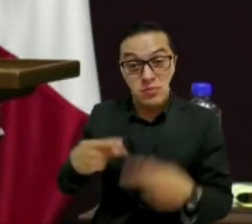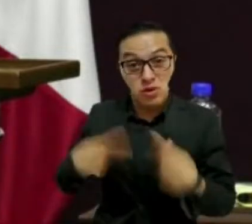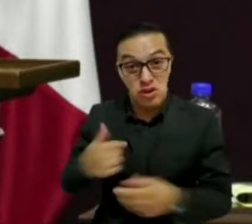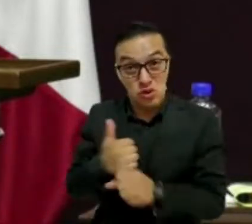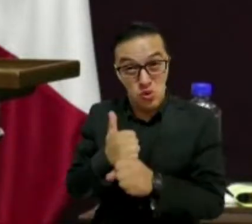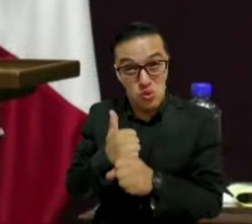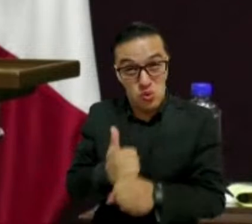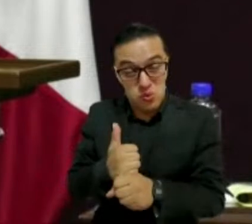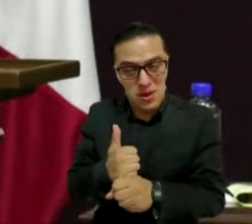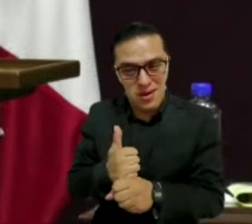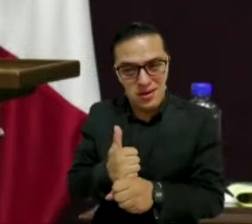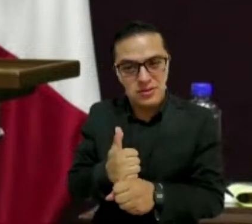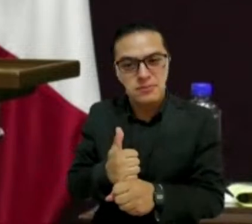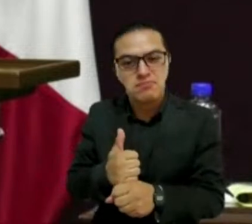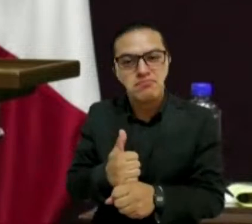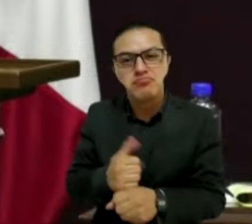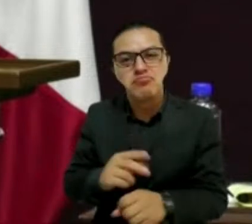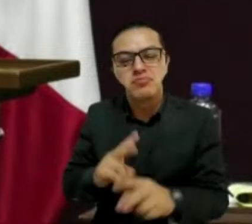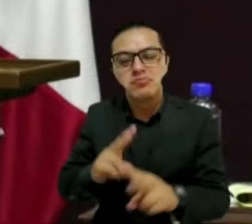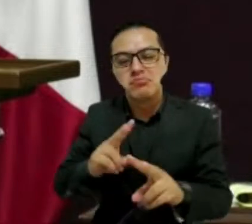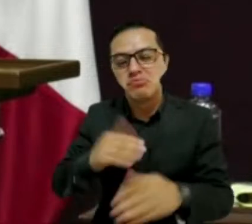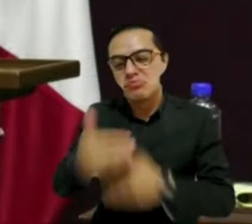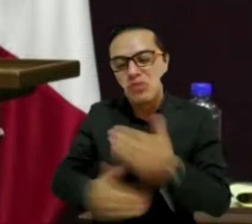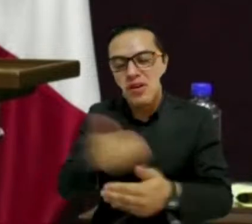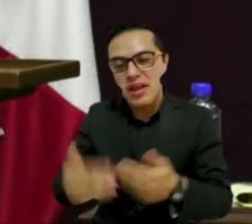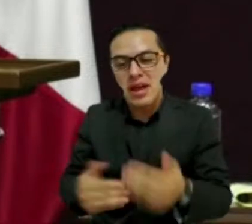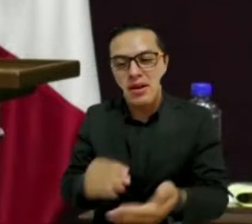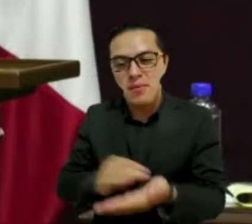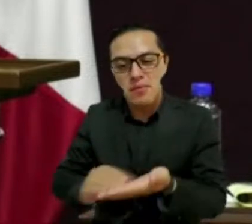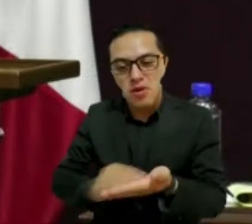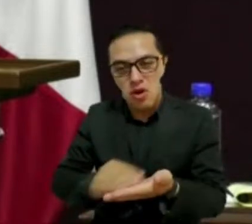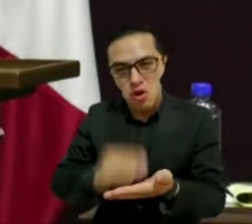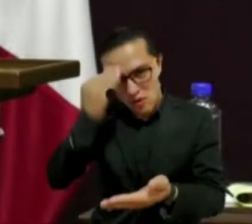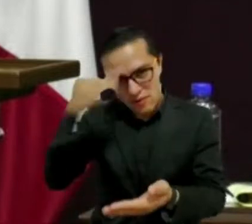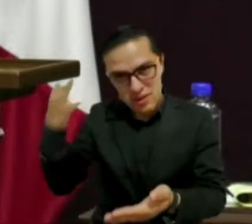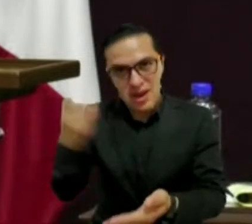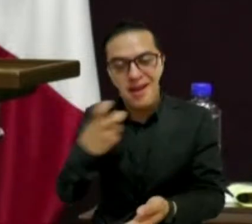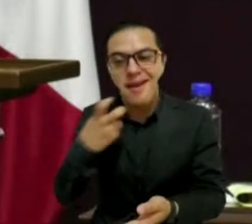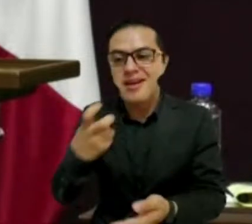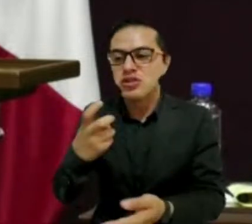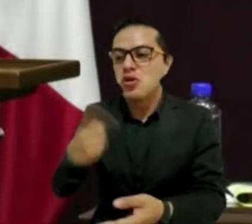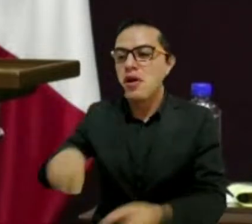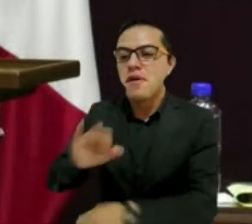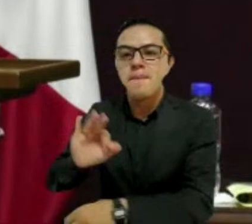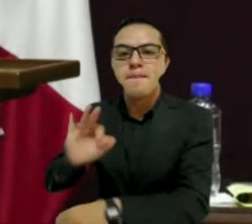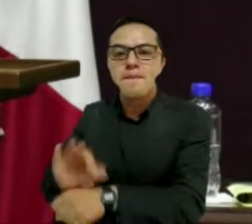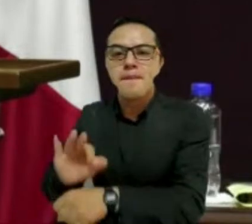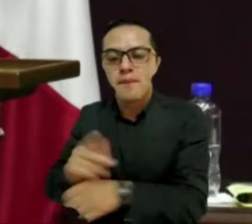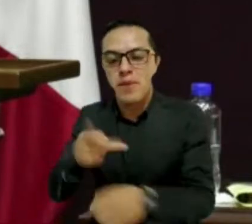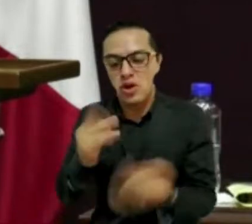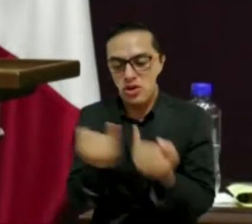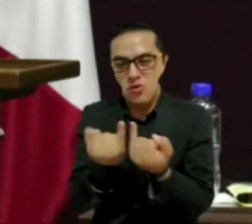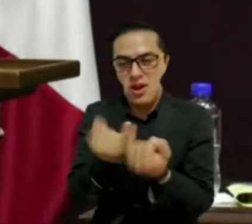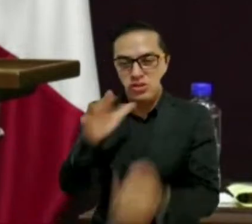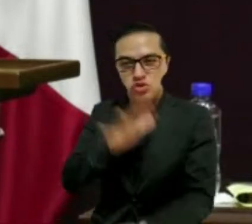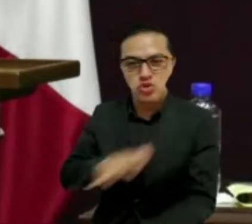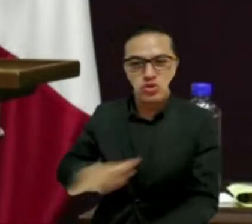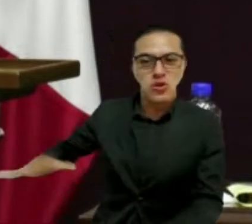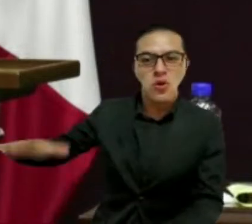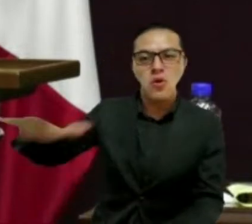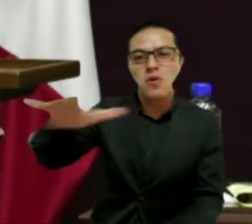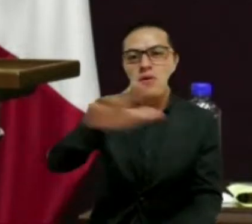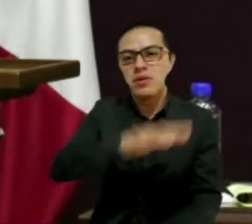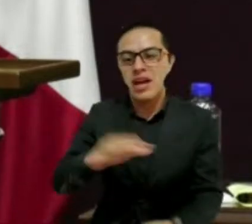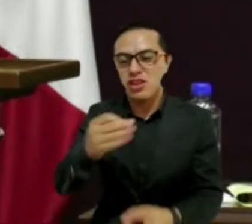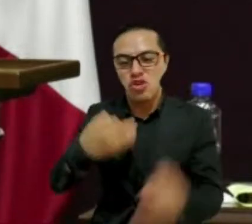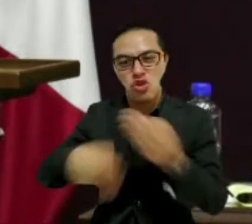no solo tienen beneficios individuales, sino también hay un impacto social y comunitario positivo. Al fortalecer a las familias afectadas, se fomenta